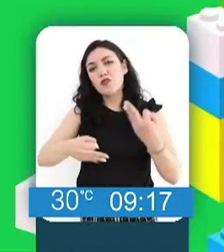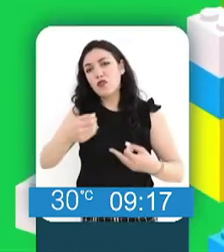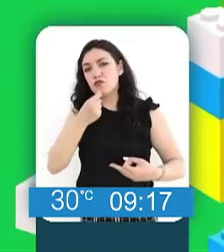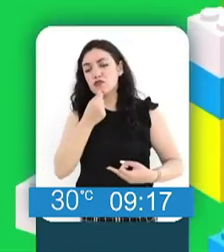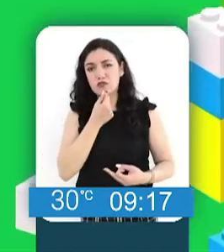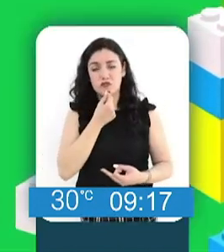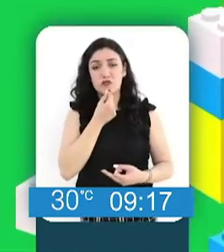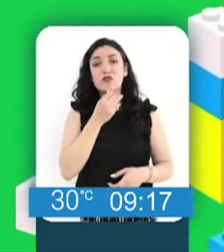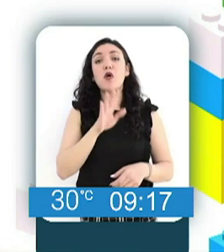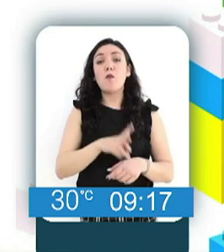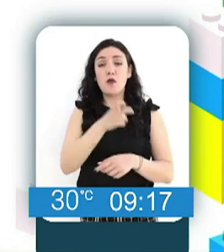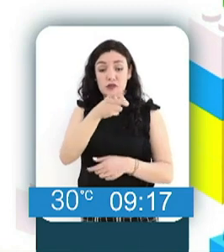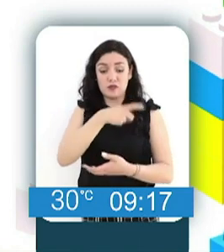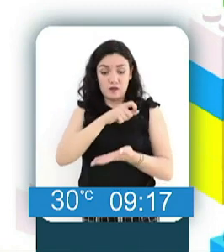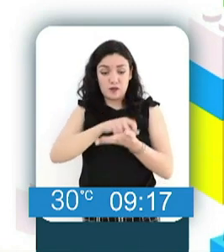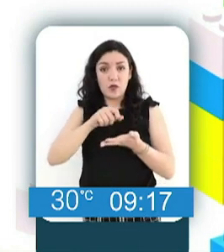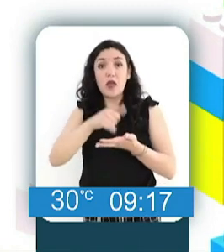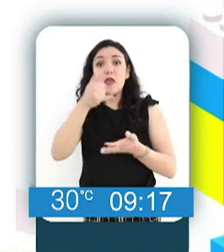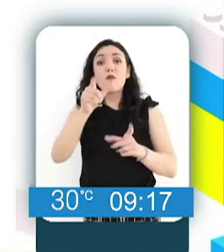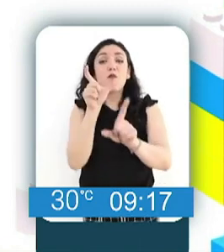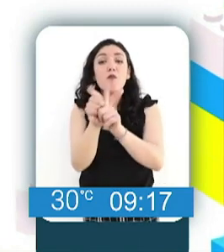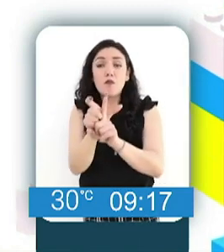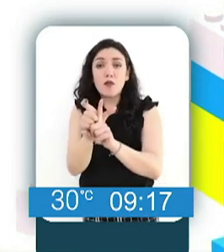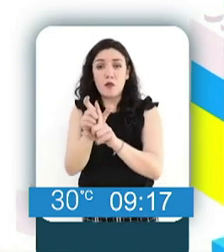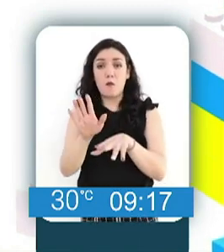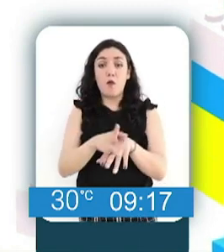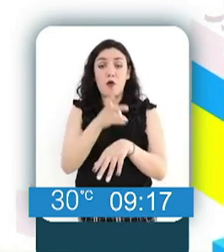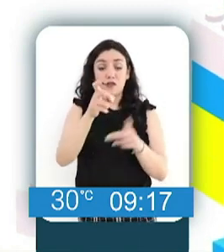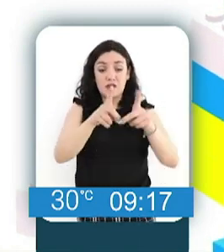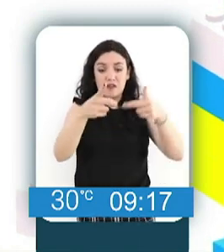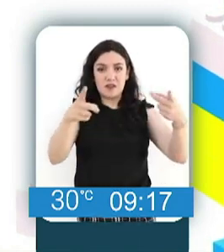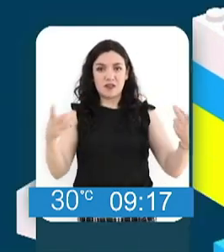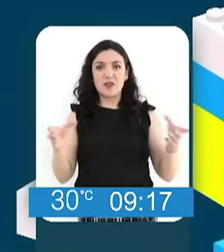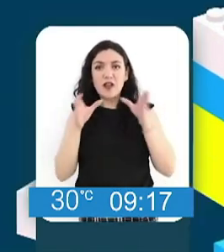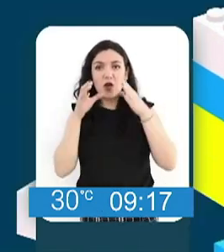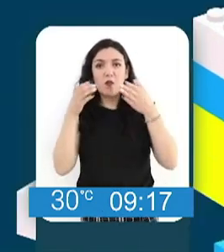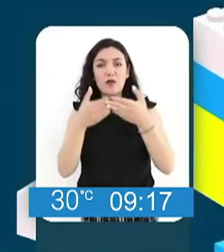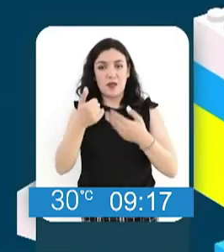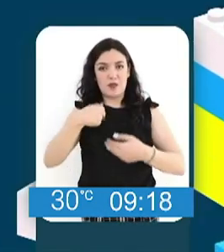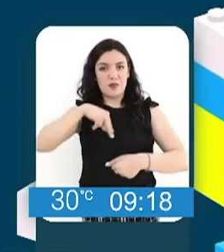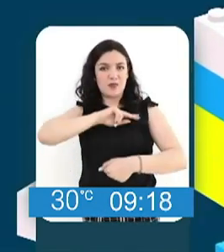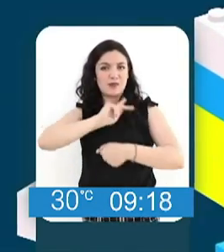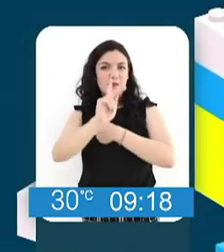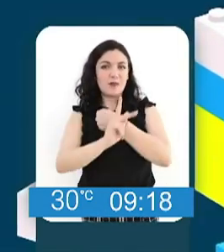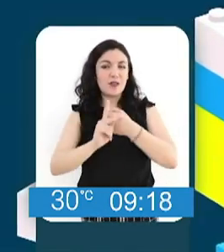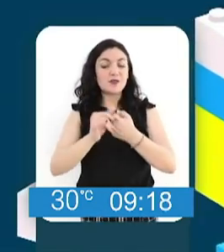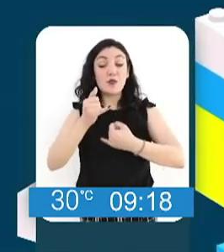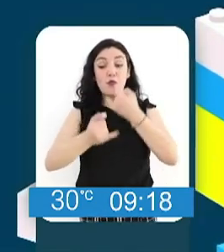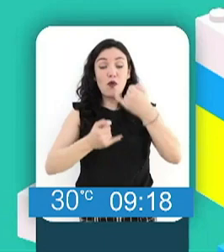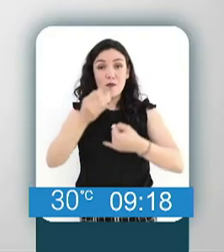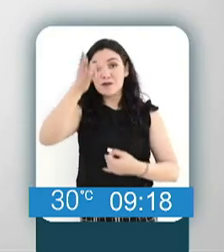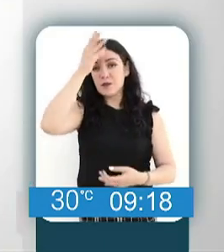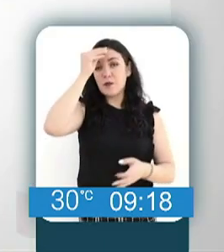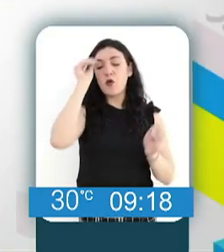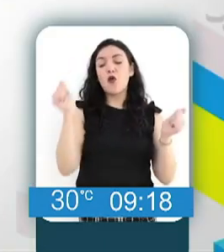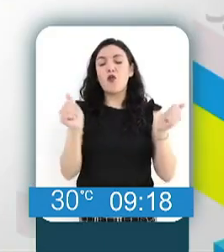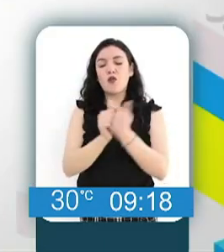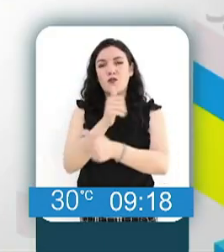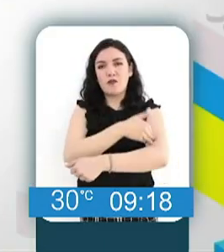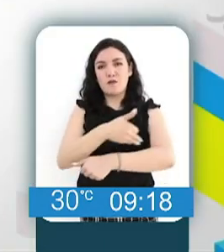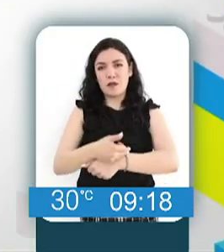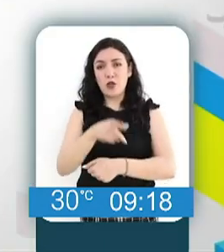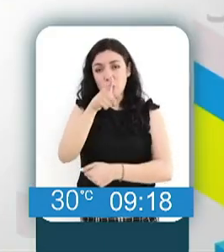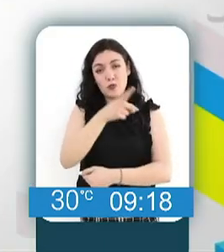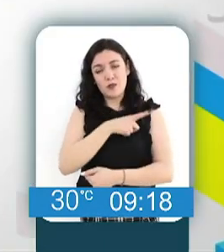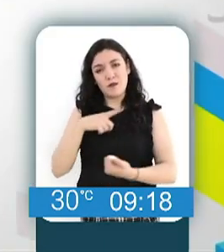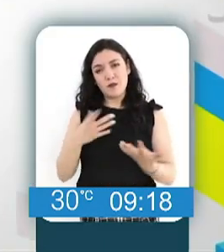¿Ves lo sencillo que resulta? Por el desarrollo de nuestra comunidad y nuestro país, jugamos y aprendemos en familia. Sé parte del